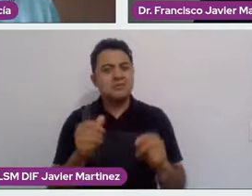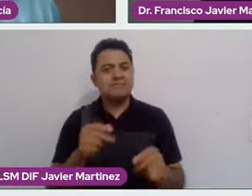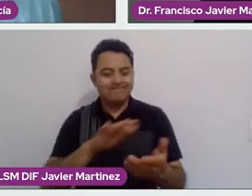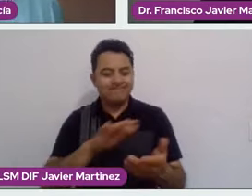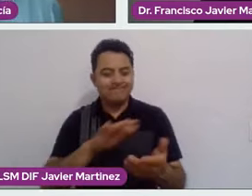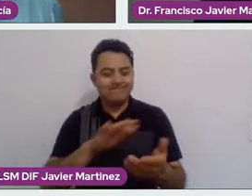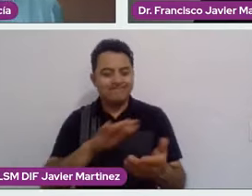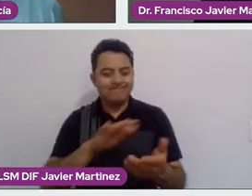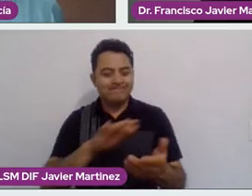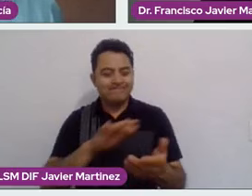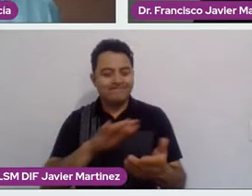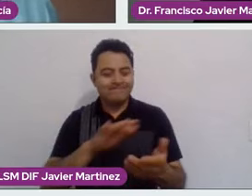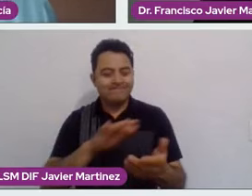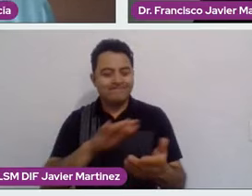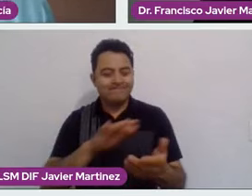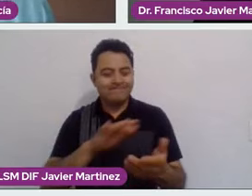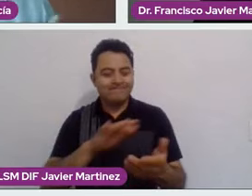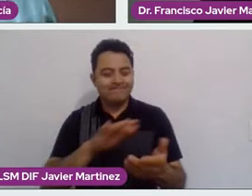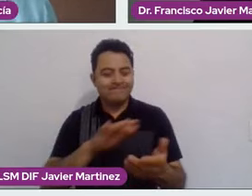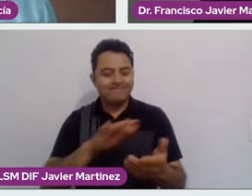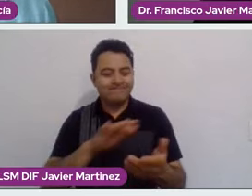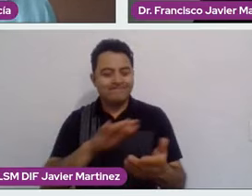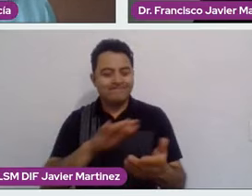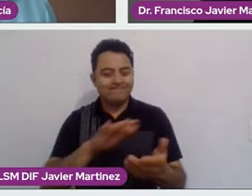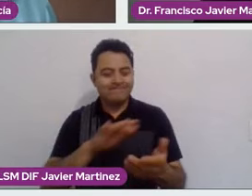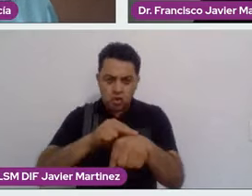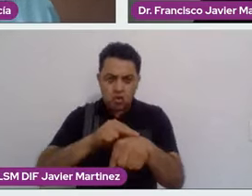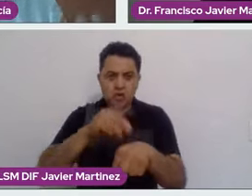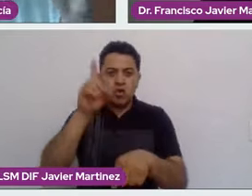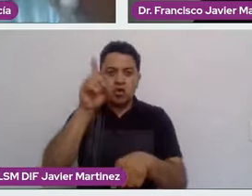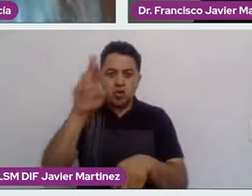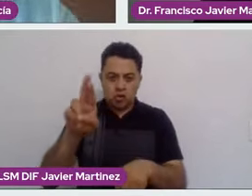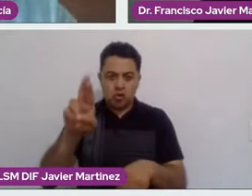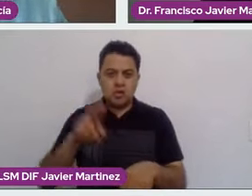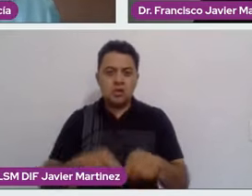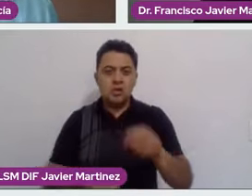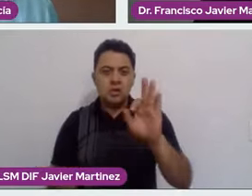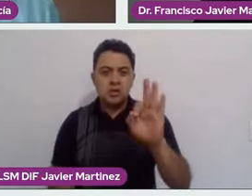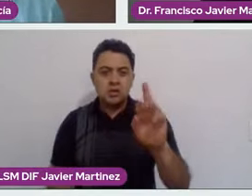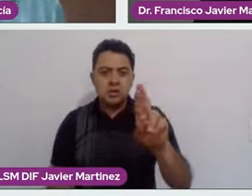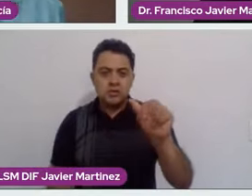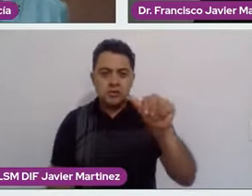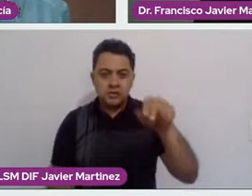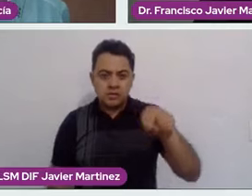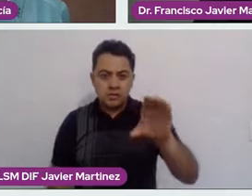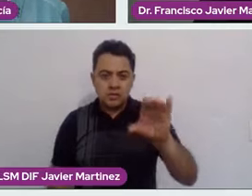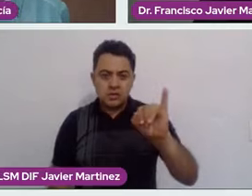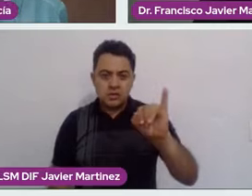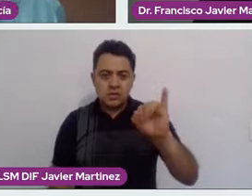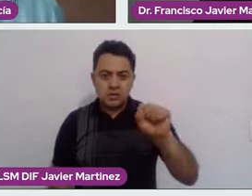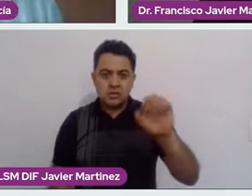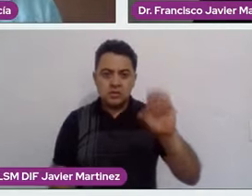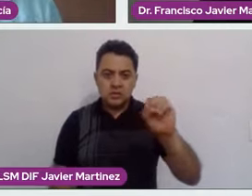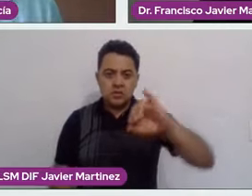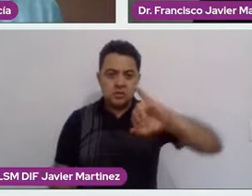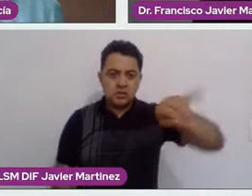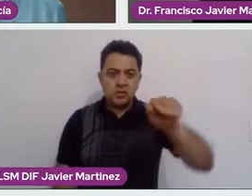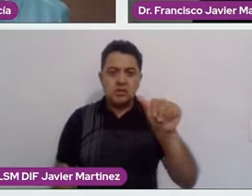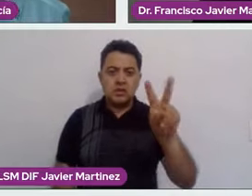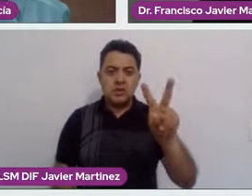es el doctor Francisco Javier Mancilla Mejía, como ustedes pueden notar, experto en el tema que nos ocupa el día de hoy.